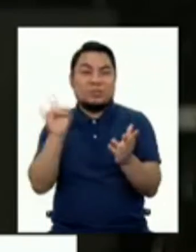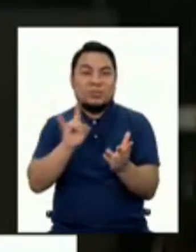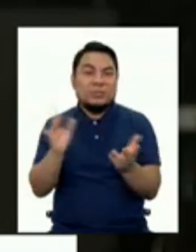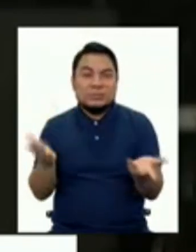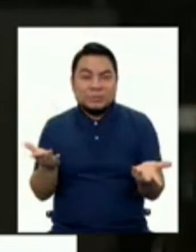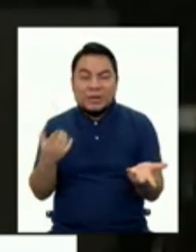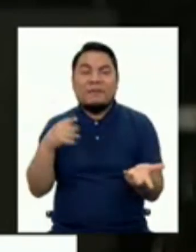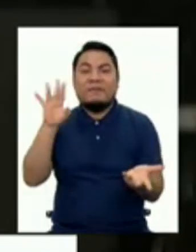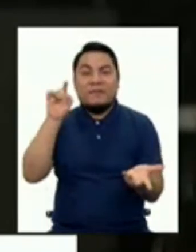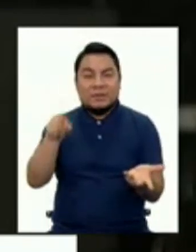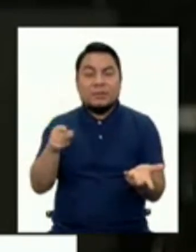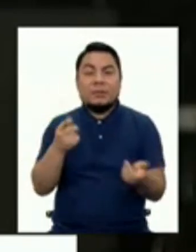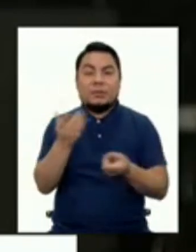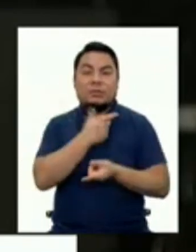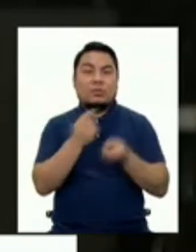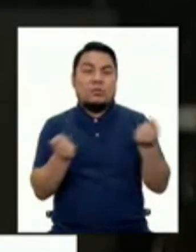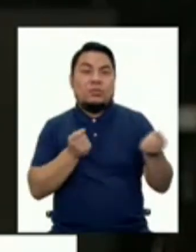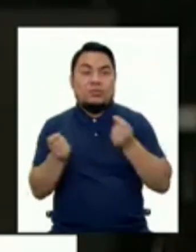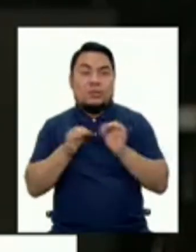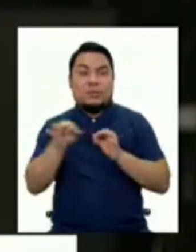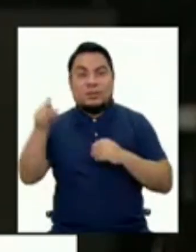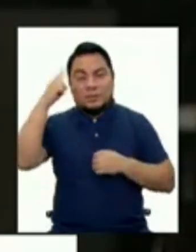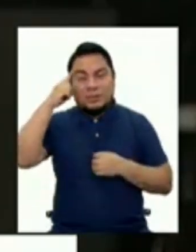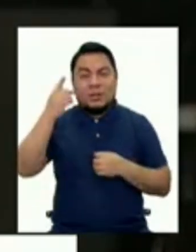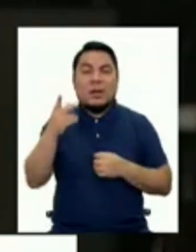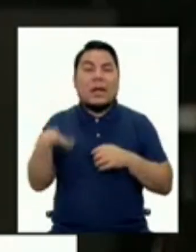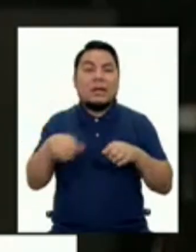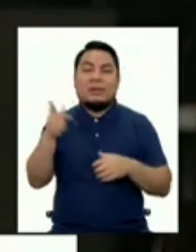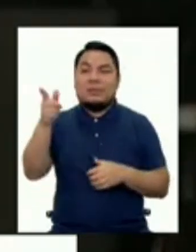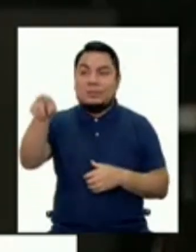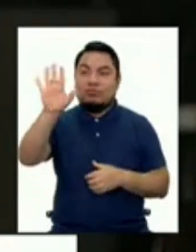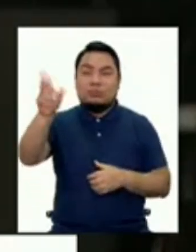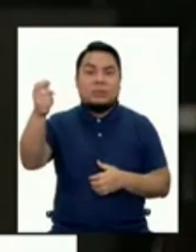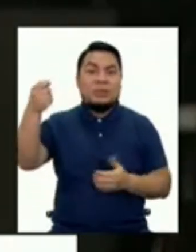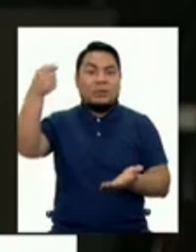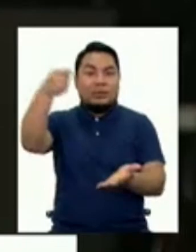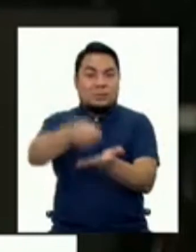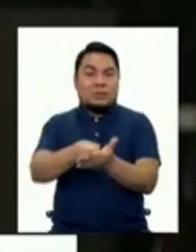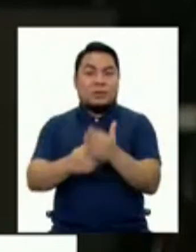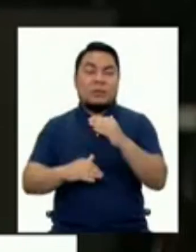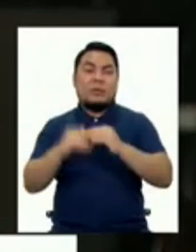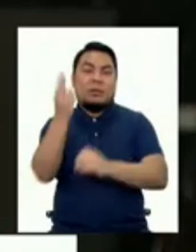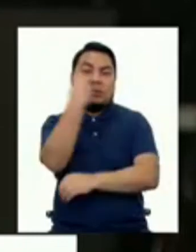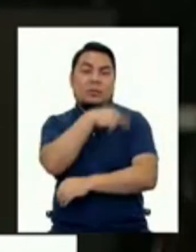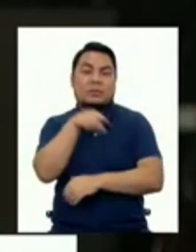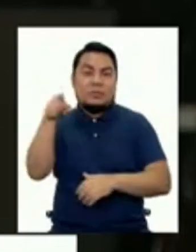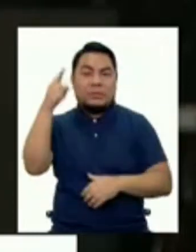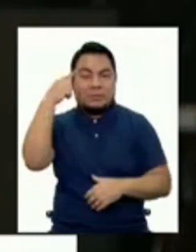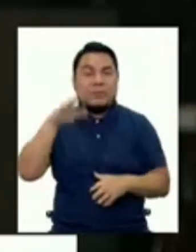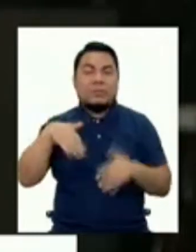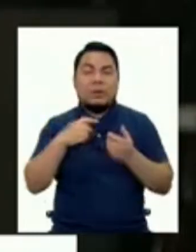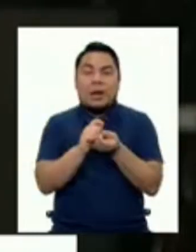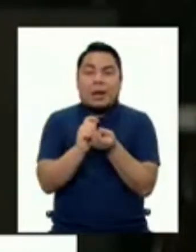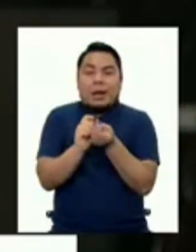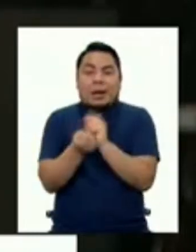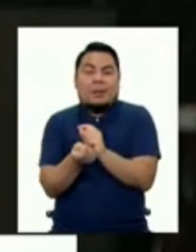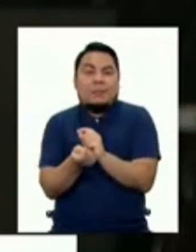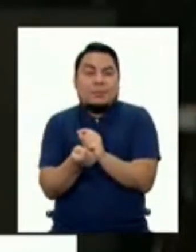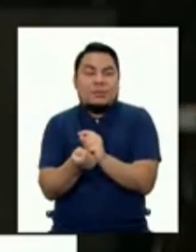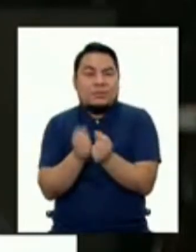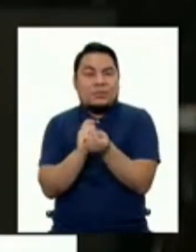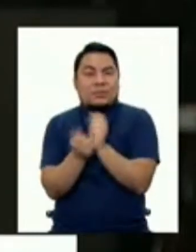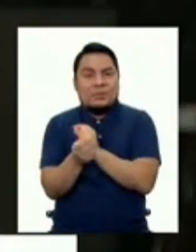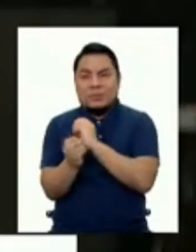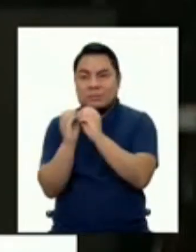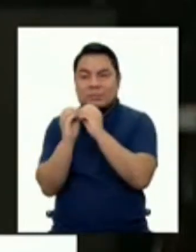utilizada, el gobierno regional decidió hacer una inversión en el Hospital Bicentenario para adecuarlo, para hacer